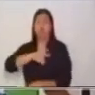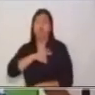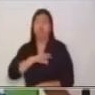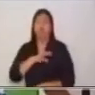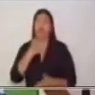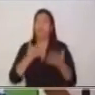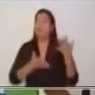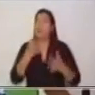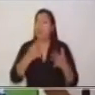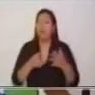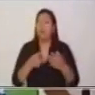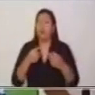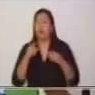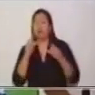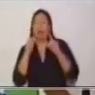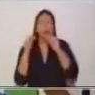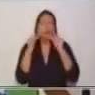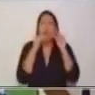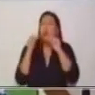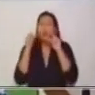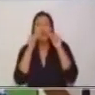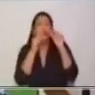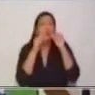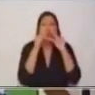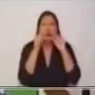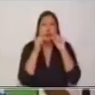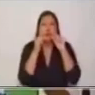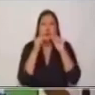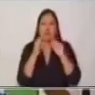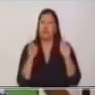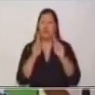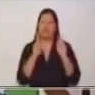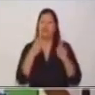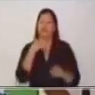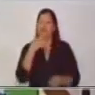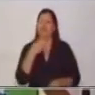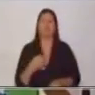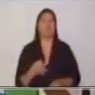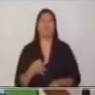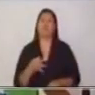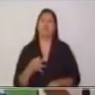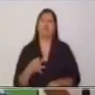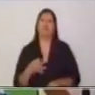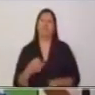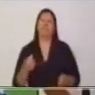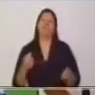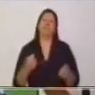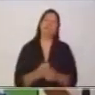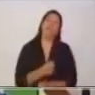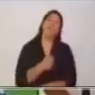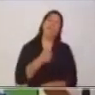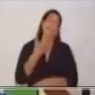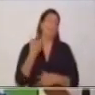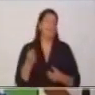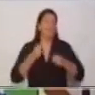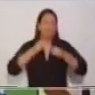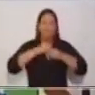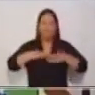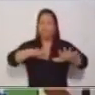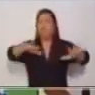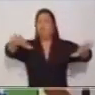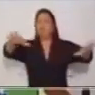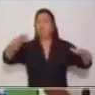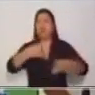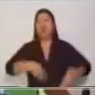rumores acerca de algo, pero no necesariamente es cierto. Y lamentablemente esto se está propagando más en redes